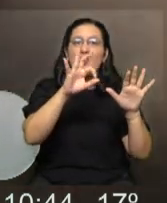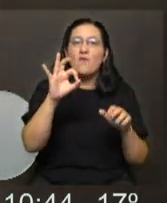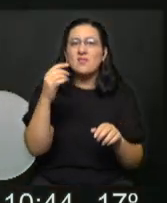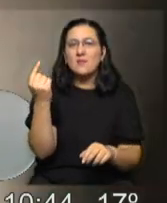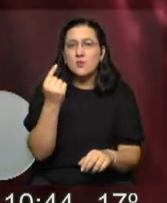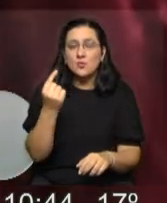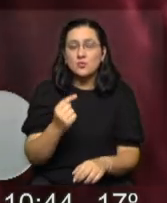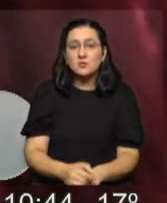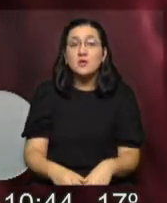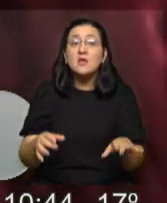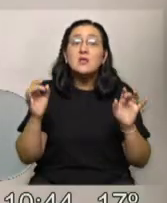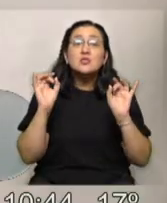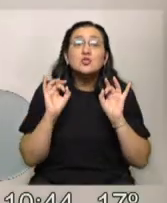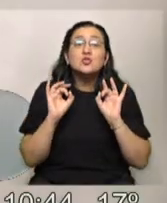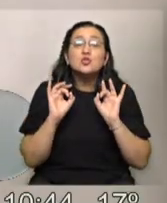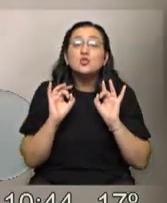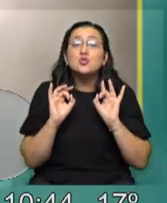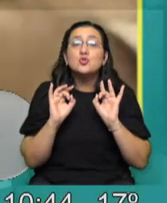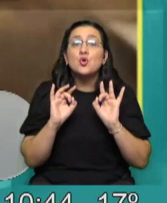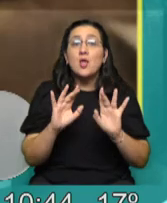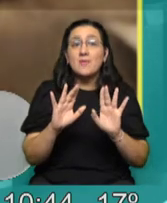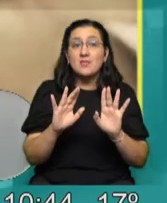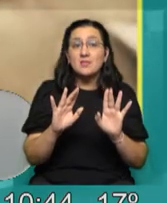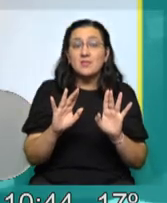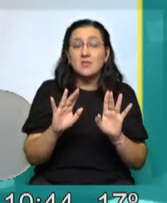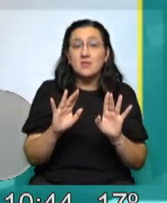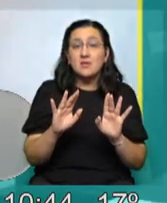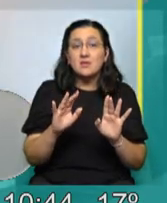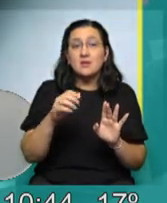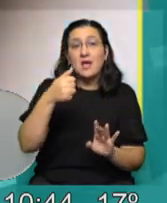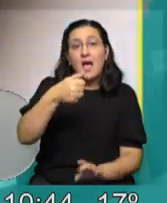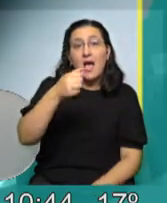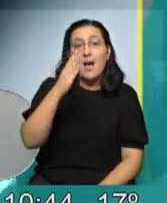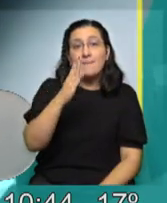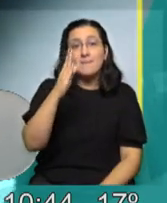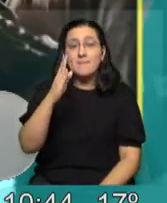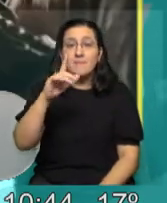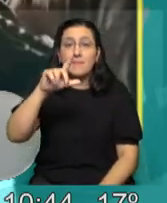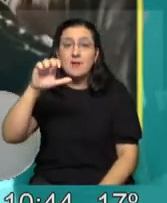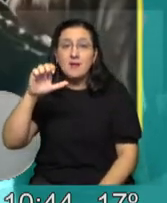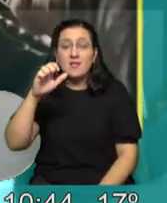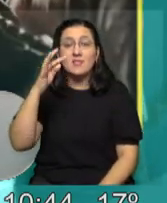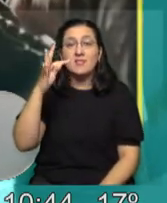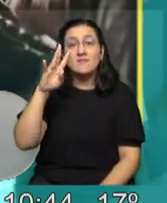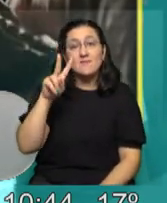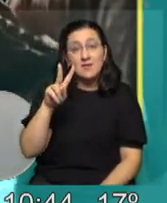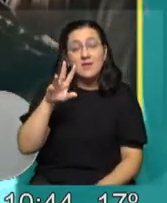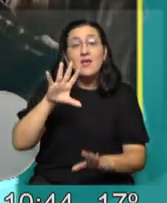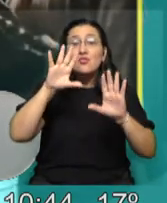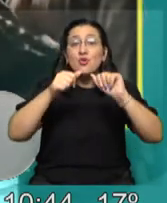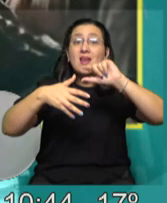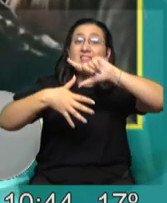Está solamente y por un capricho de distribución en Apple TV en toda Latinoamérica, menos Uruguay. Ay,